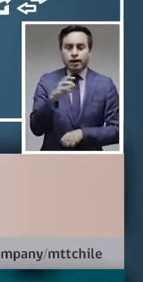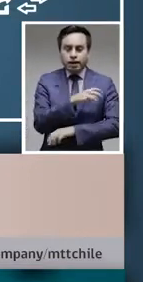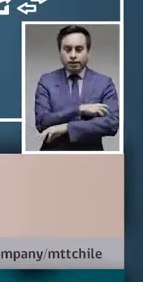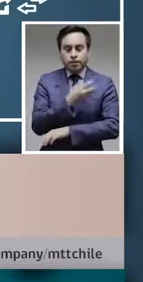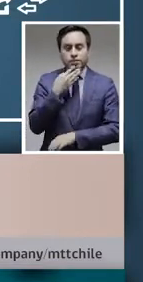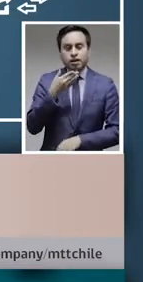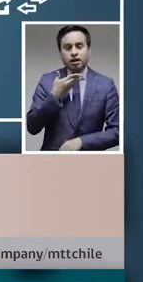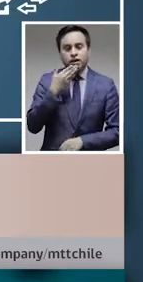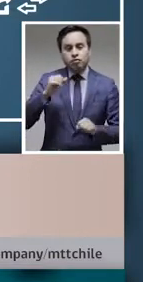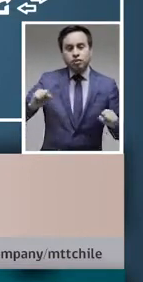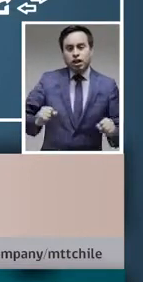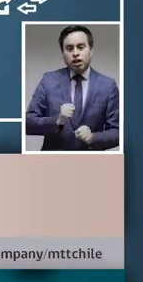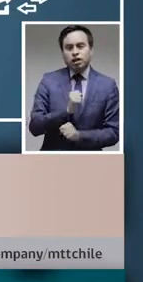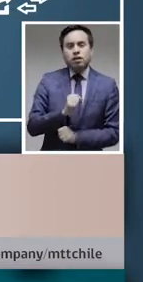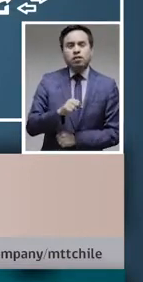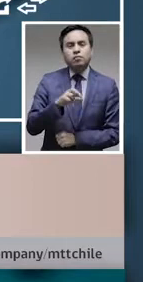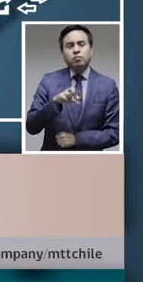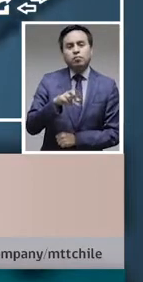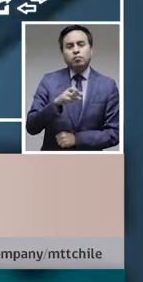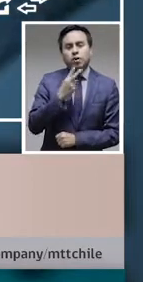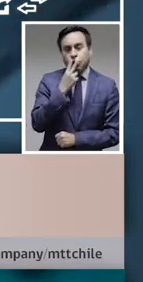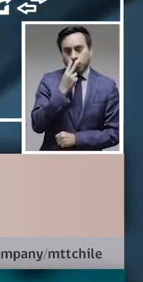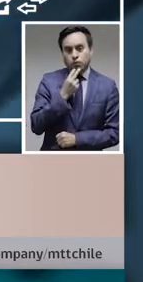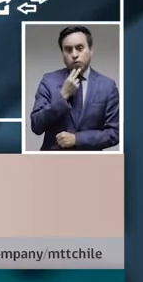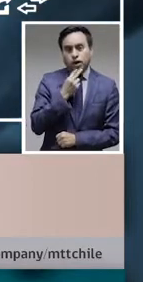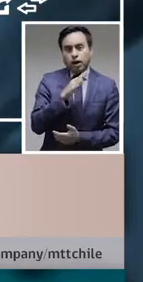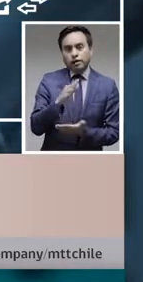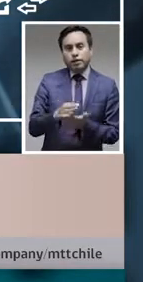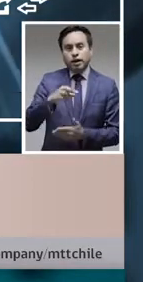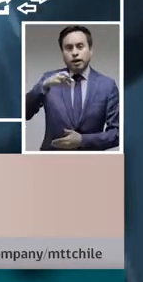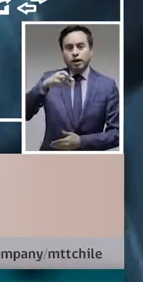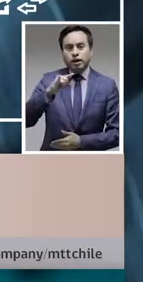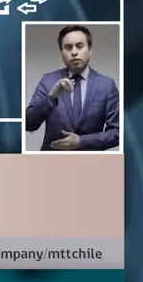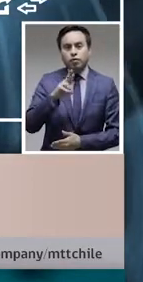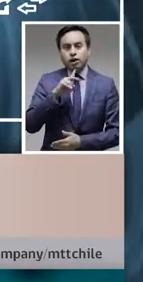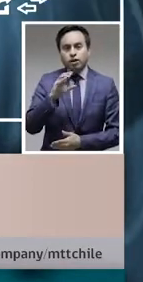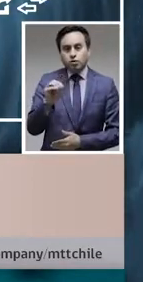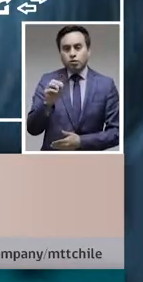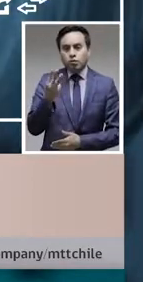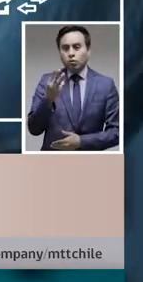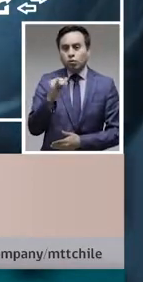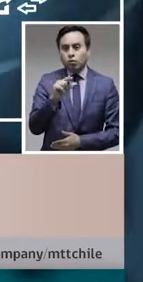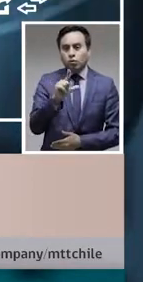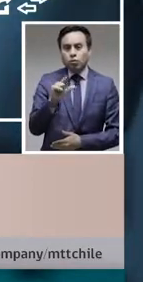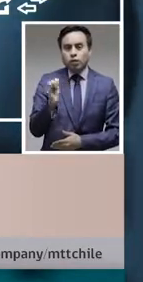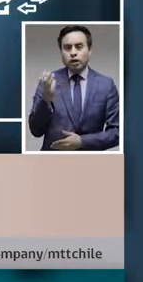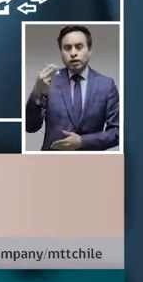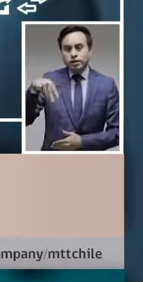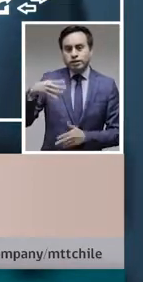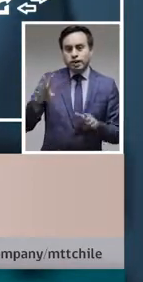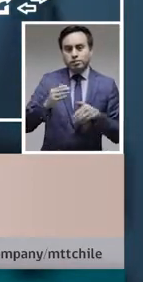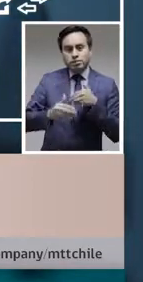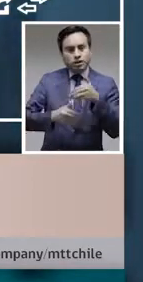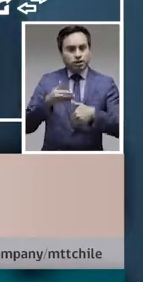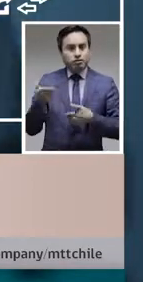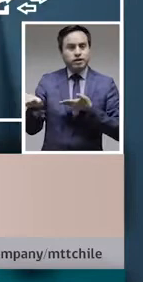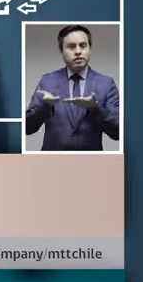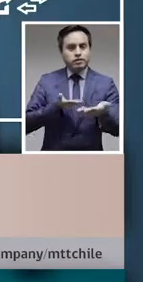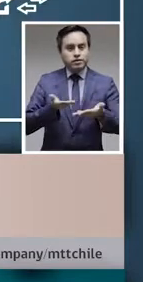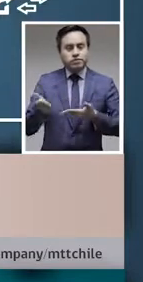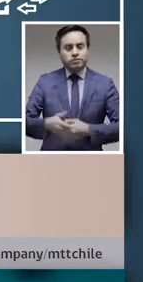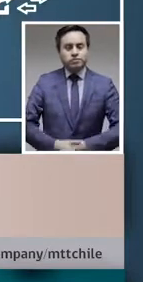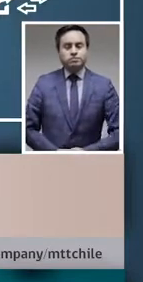austral desde Puerto Montt hasta Puerto Williams, que ya está instalada y preparada para empezar a dar sus